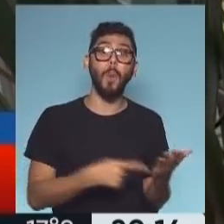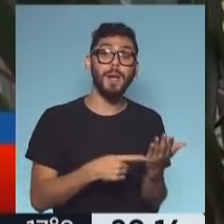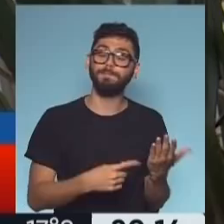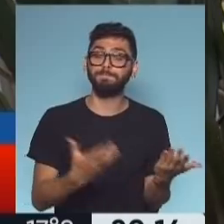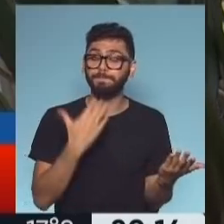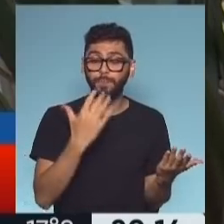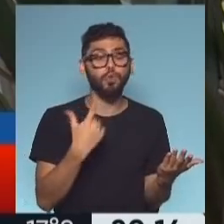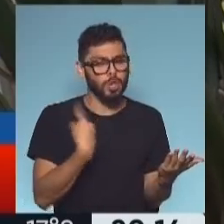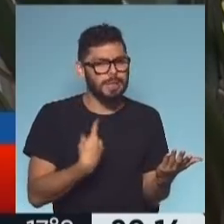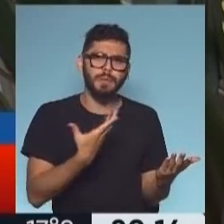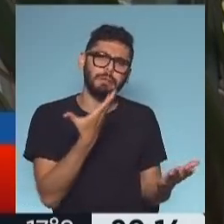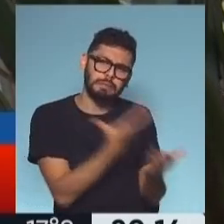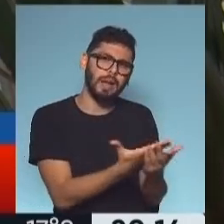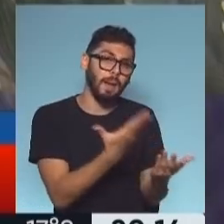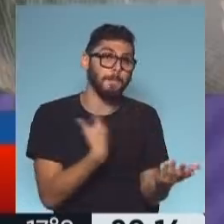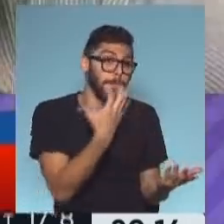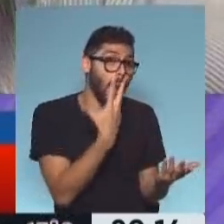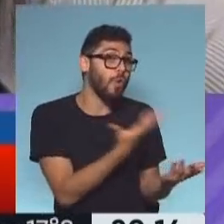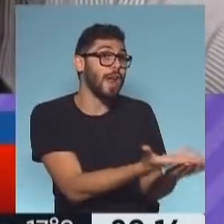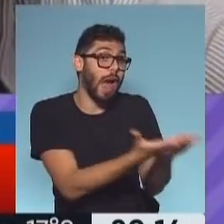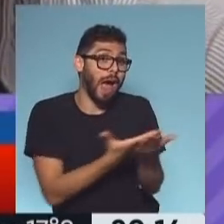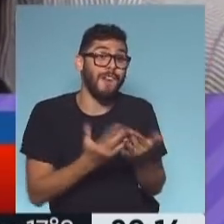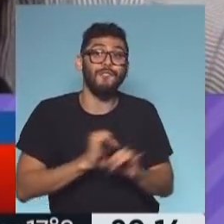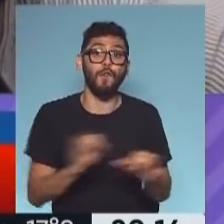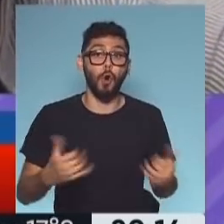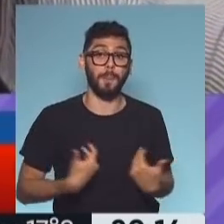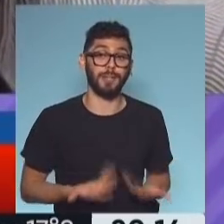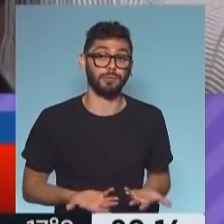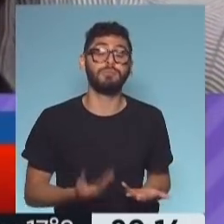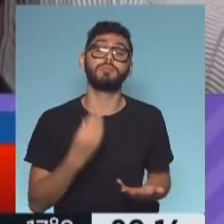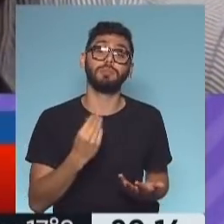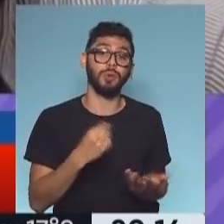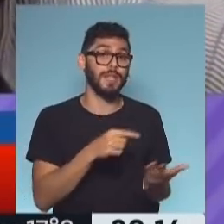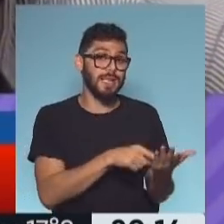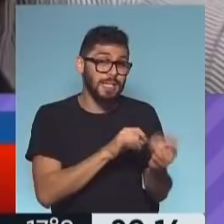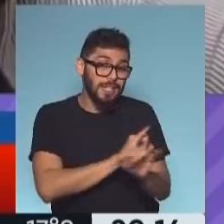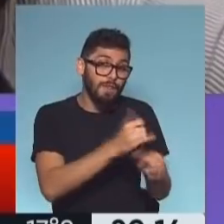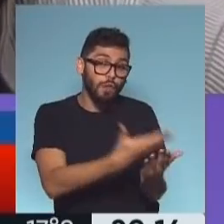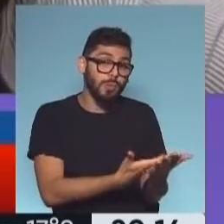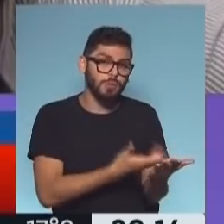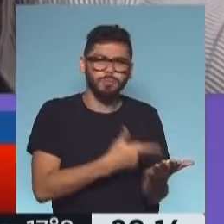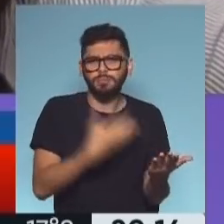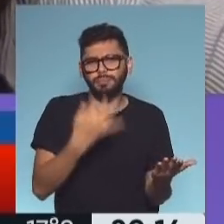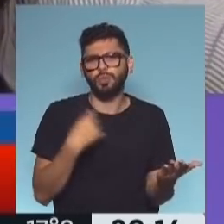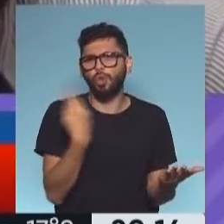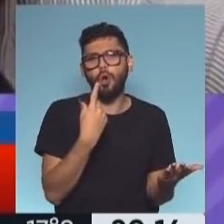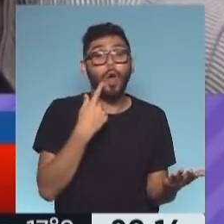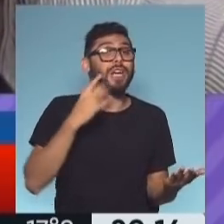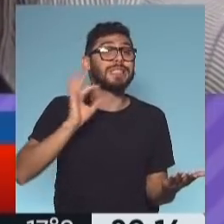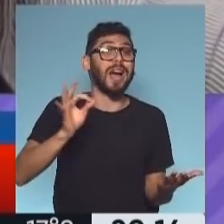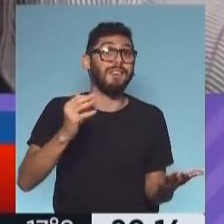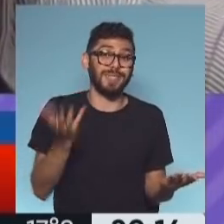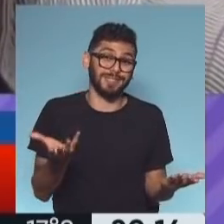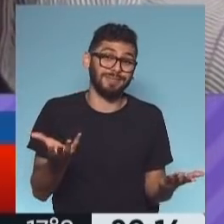yo se lo planteé, me gustaría poder tenerla, porque es información que podríamos, bueno, todos objetivamente saber, porque cuando el fin de